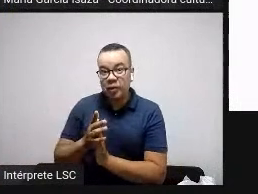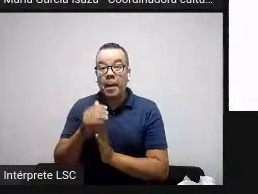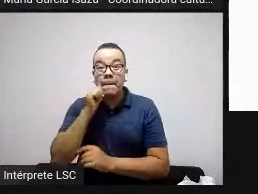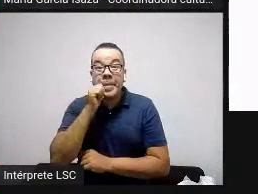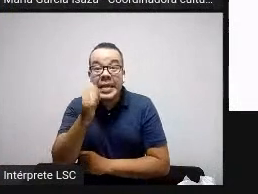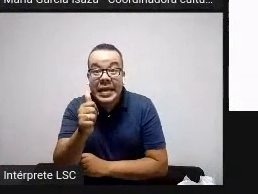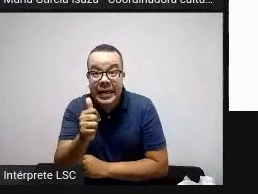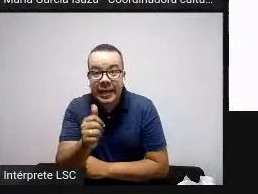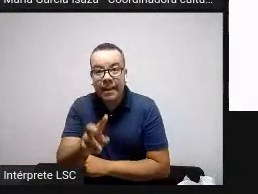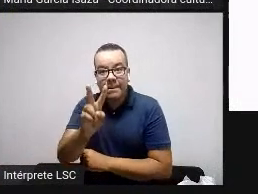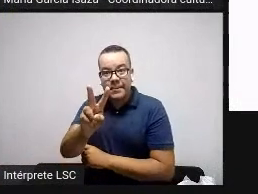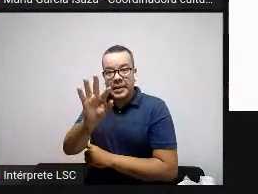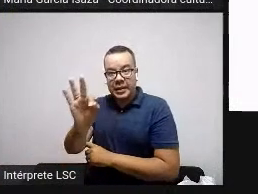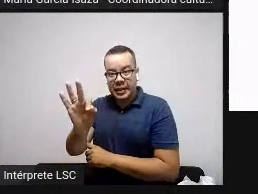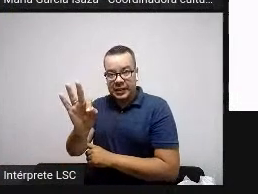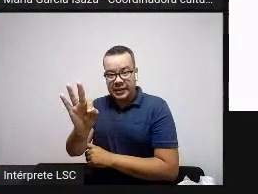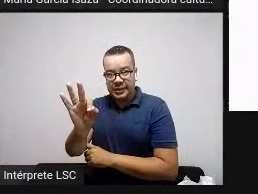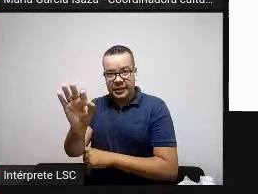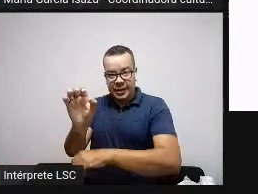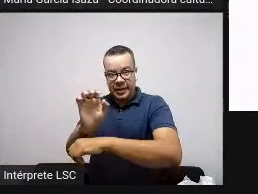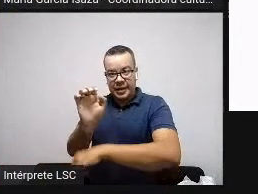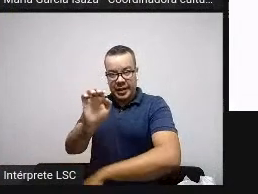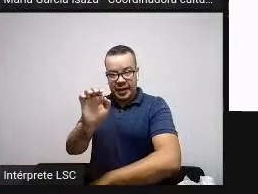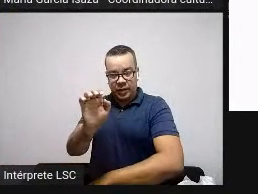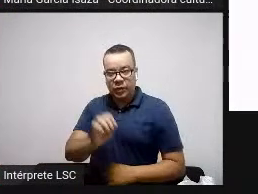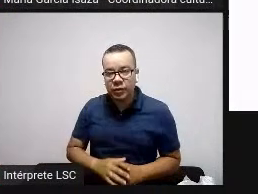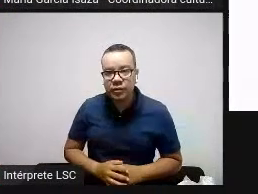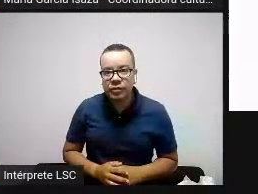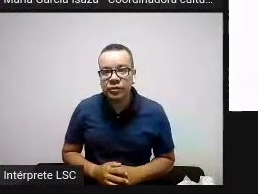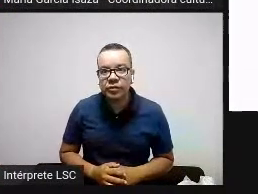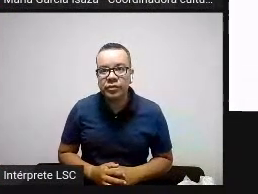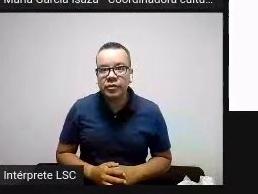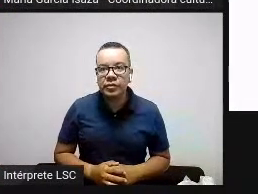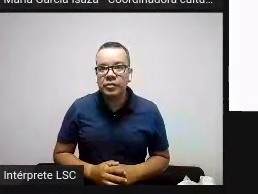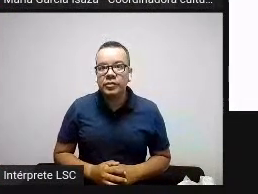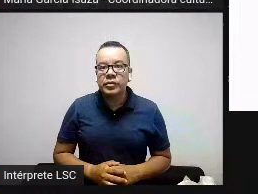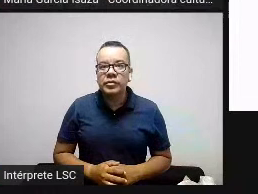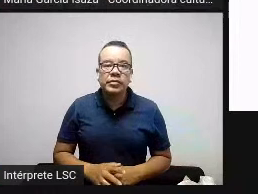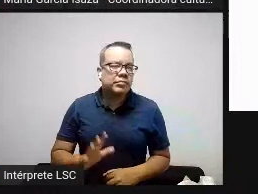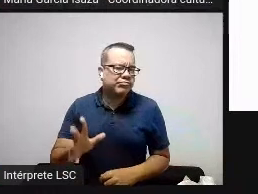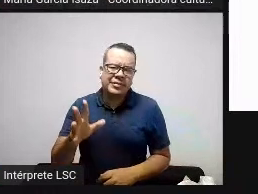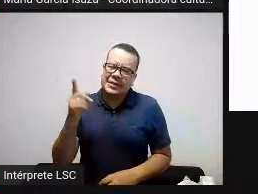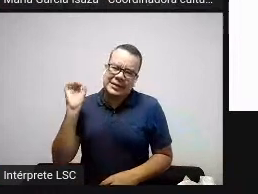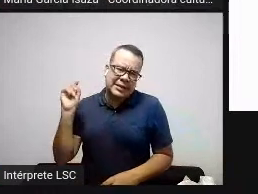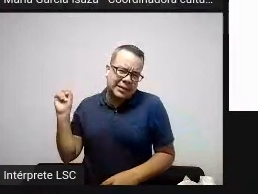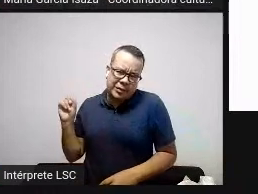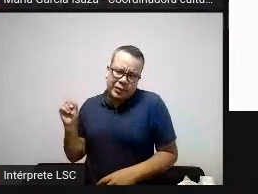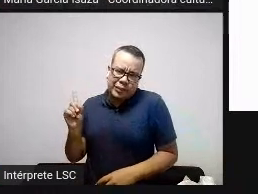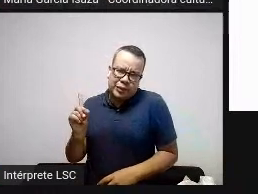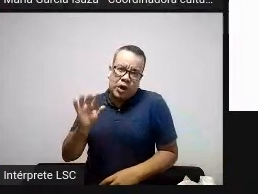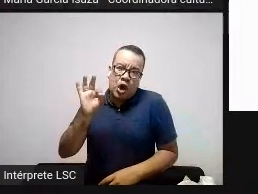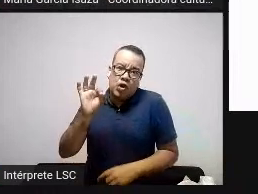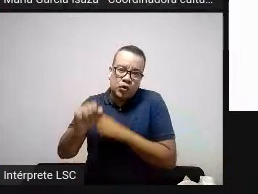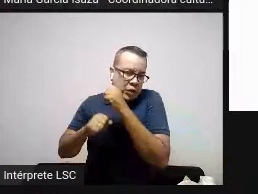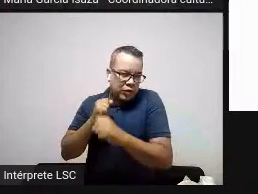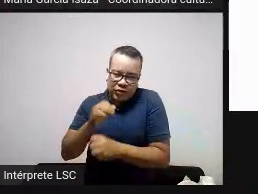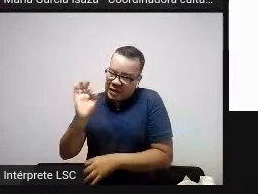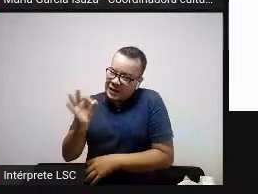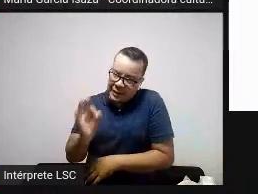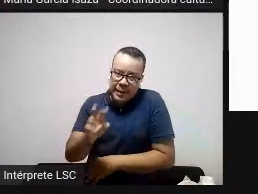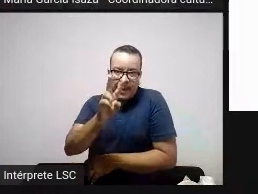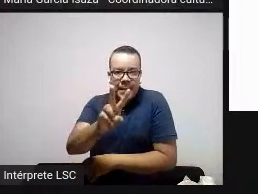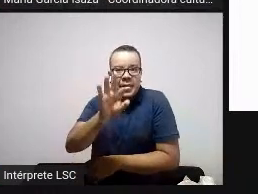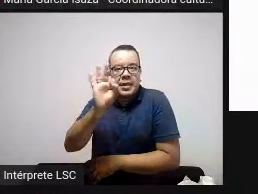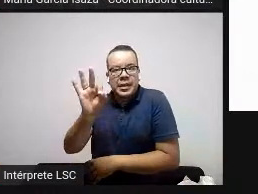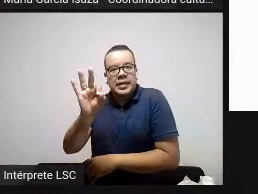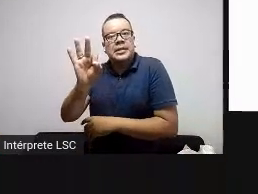23 de enero, como todos los años, desde hace 8 años, se está realizando